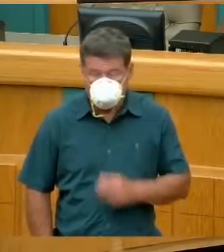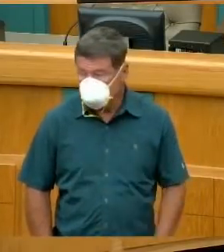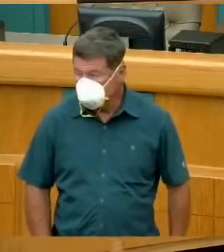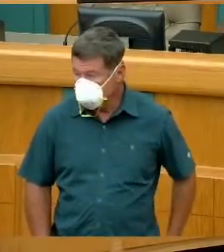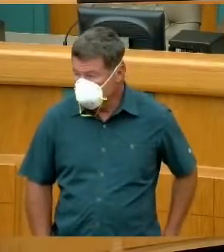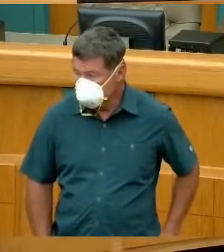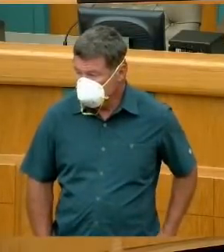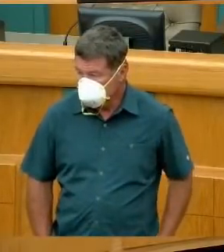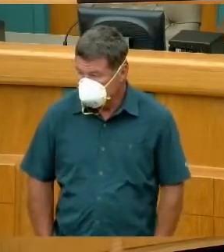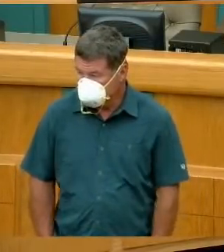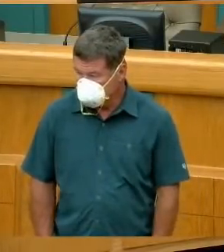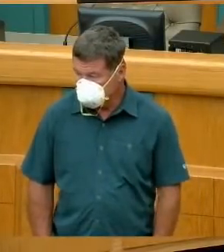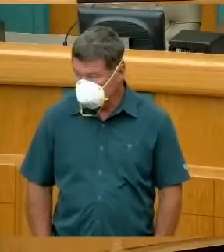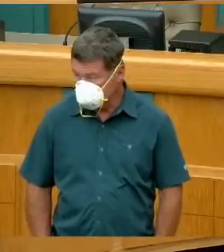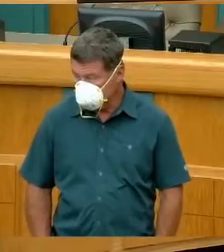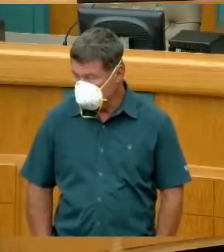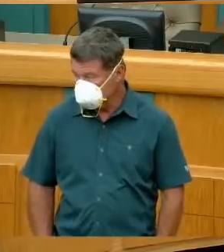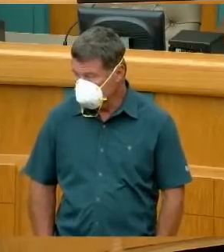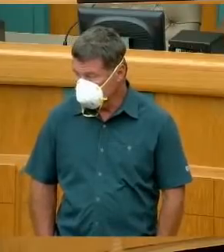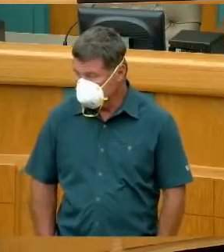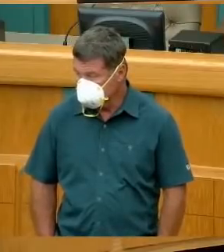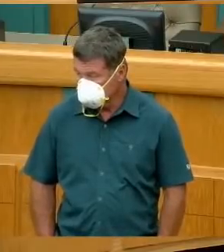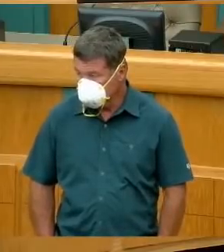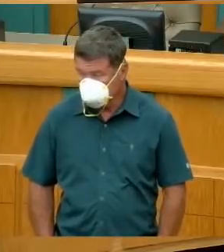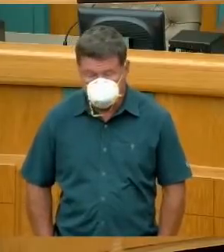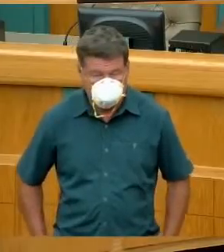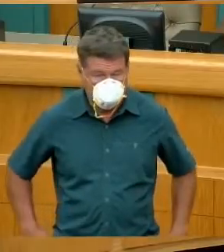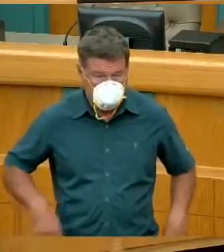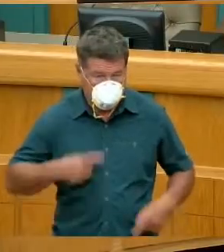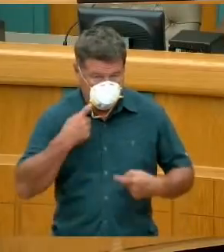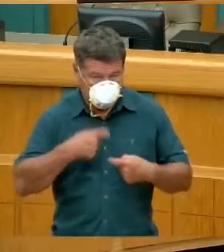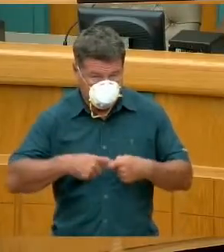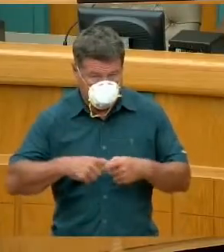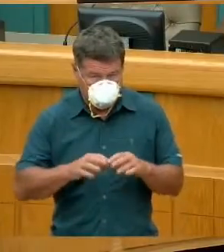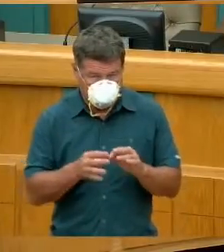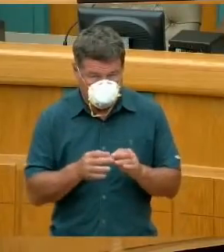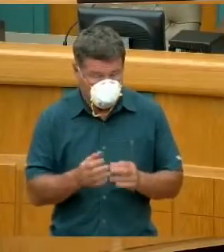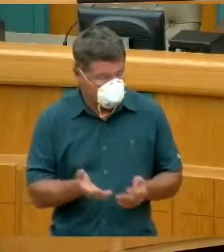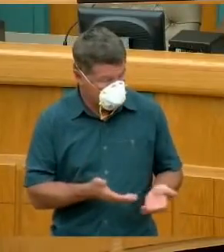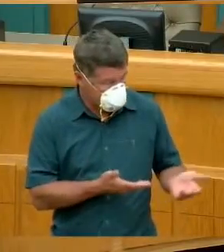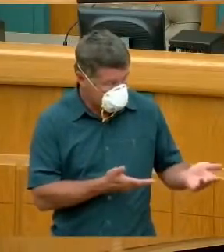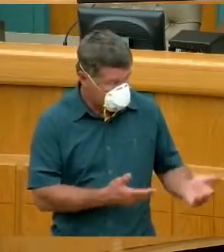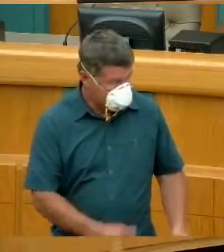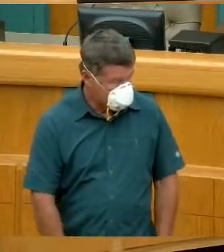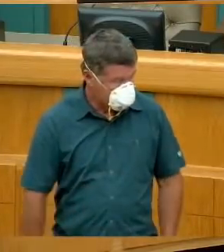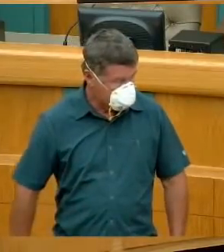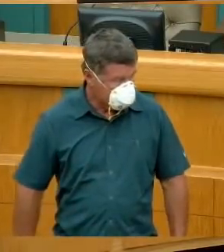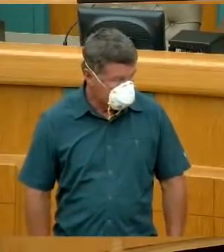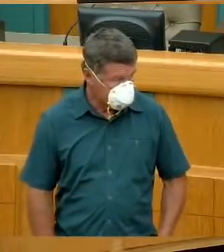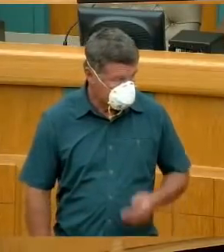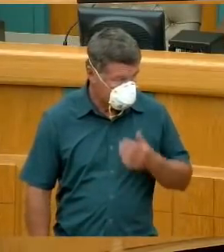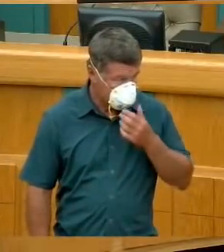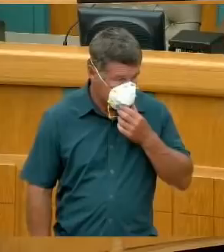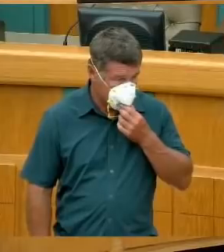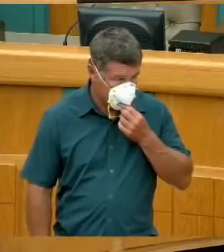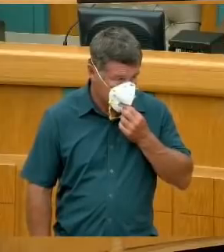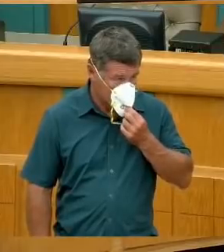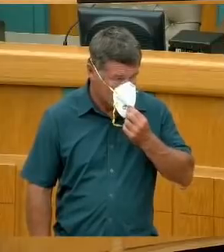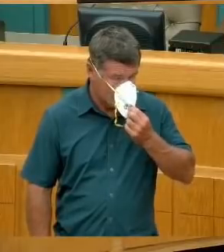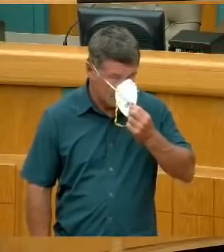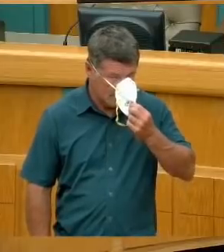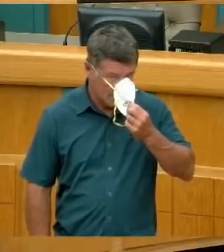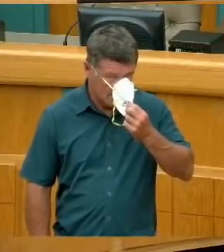contagios. La gente debe ser responsable, haga de su parte, y le pedimos a la gente que no tenga más protestas o rallies y exponga a más